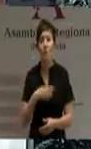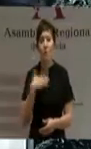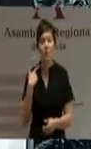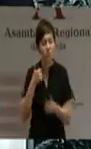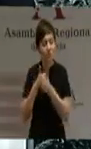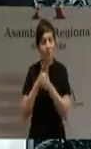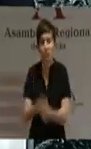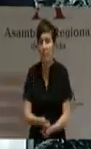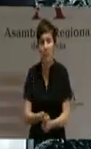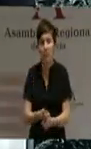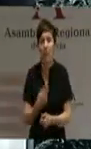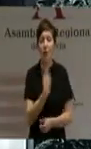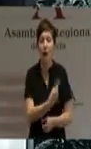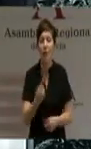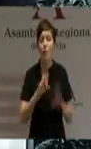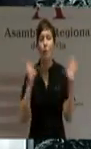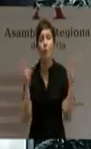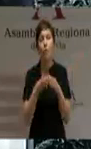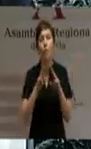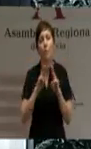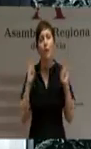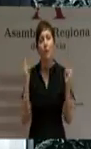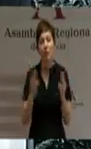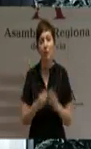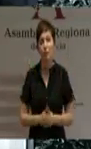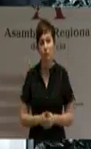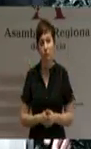de los distintos grupos parlamentarios en orden a ese asunto.